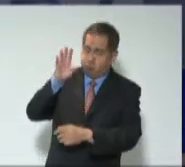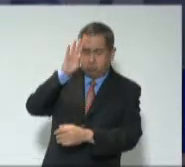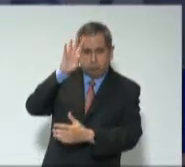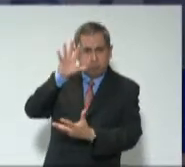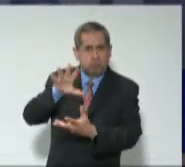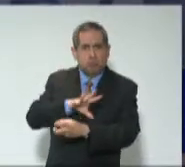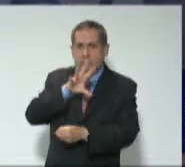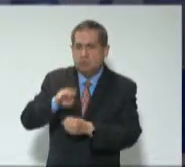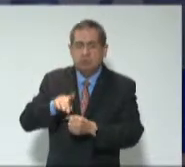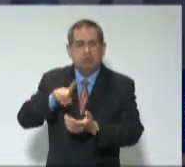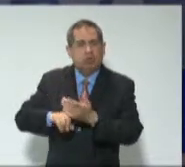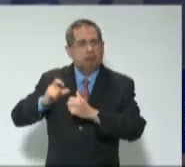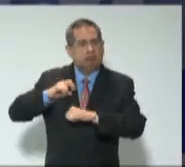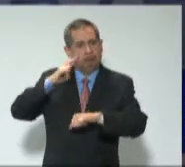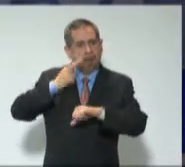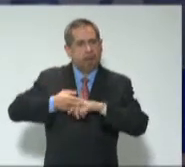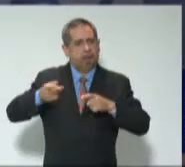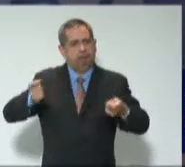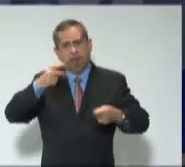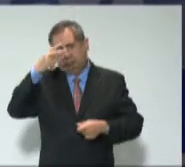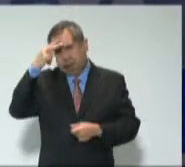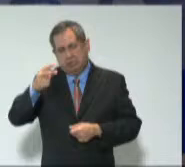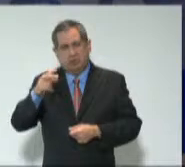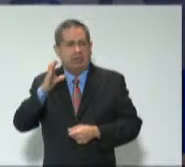tiene al frente de